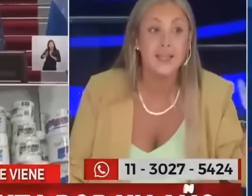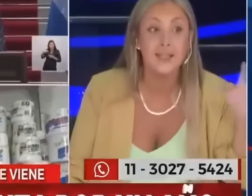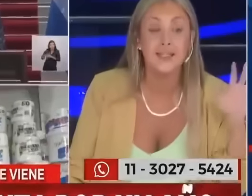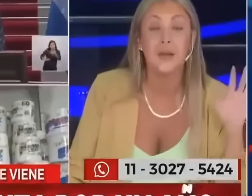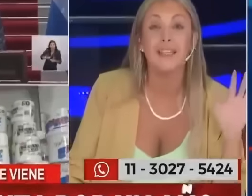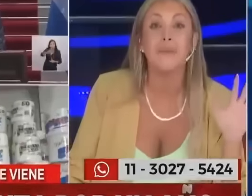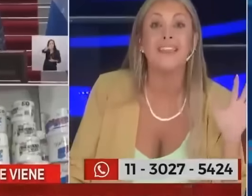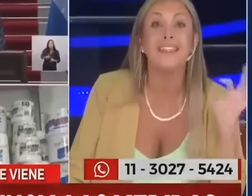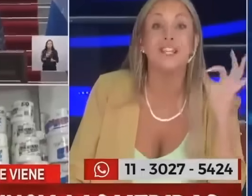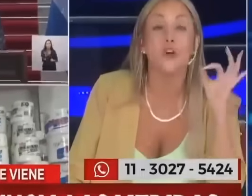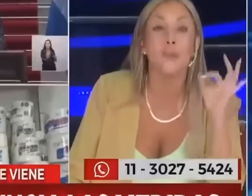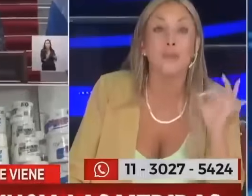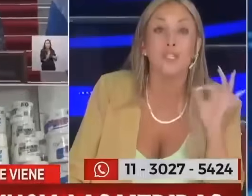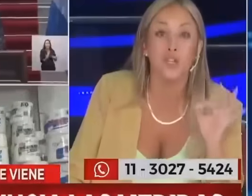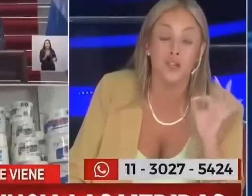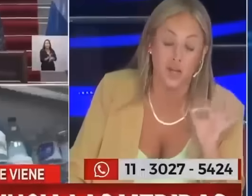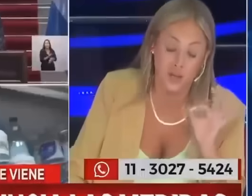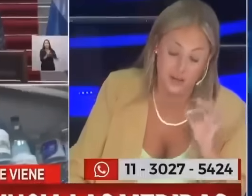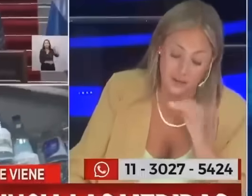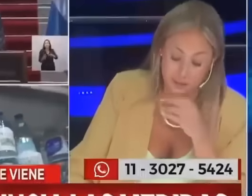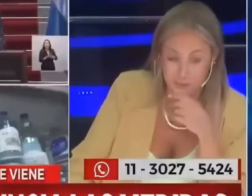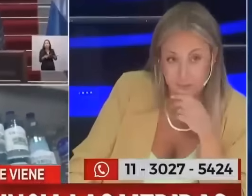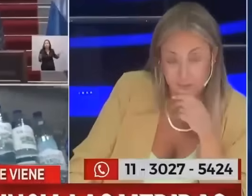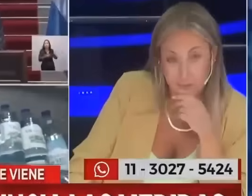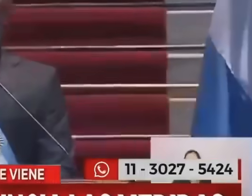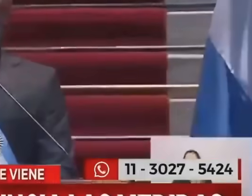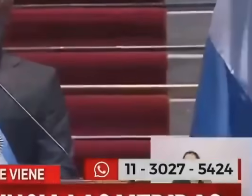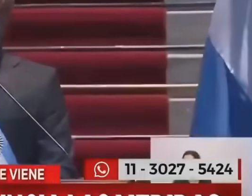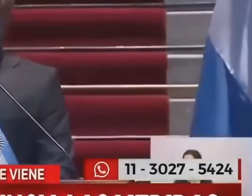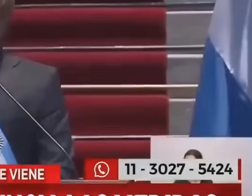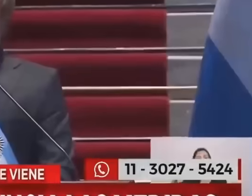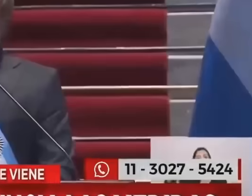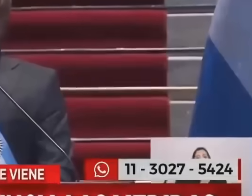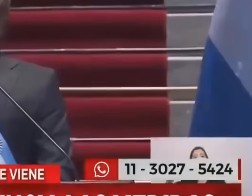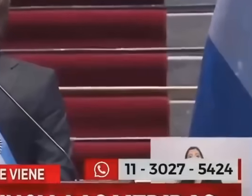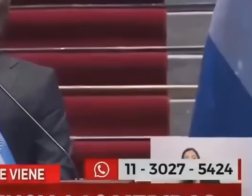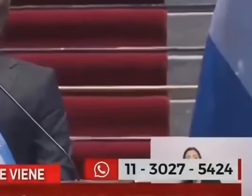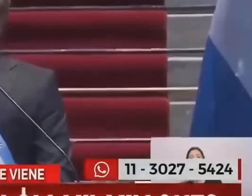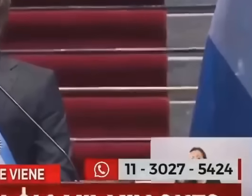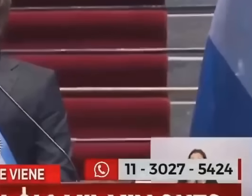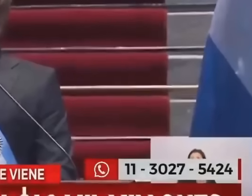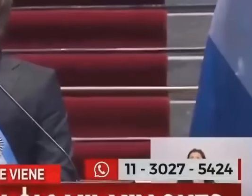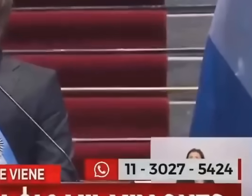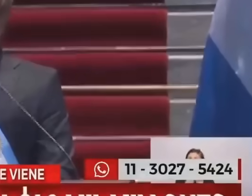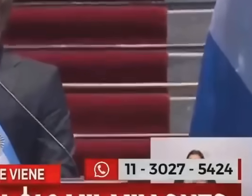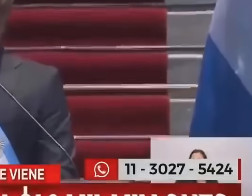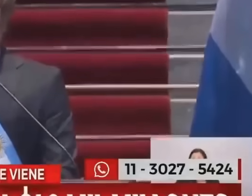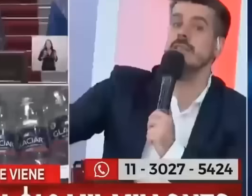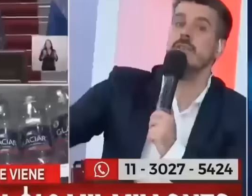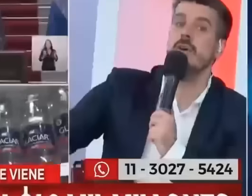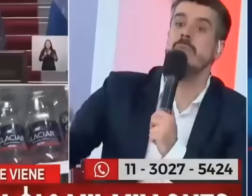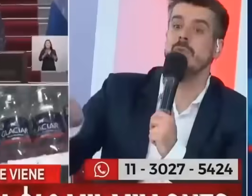liberar el impuest el son medidas en teoría de enero a abril y